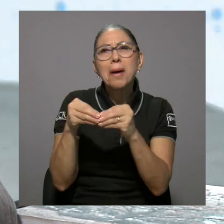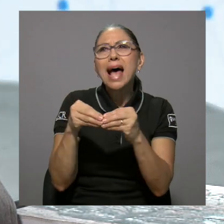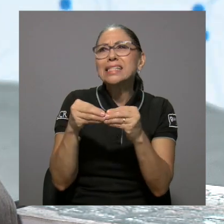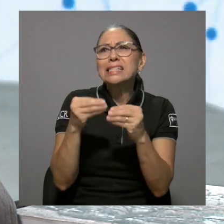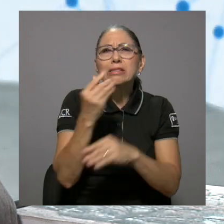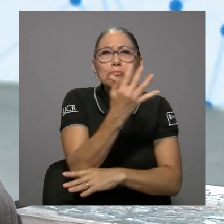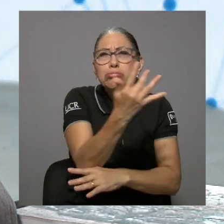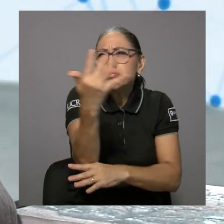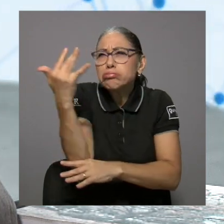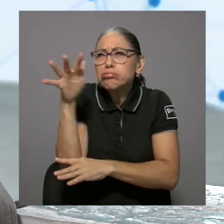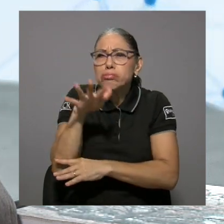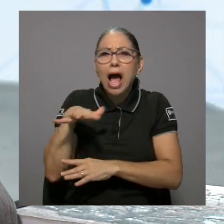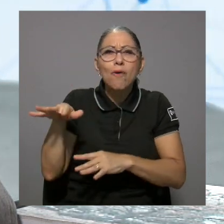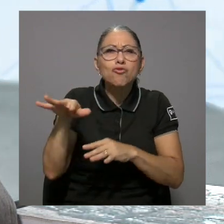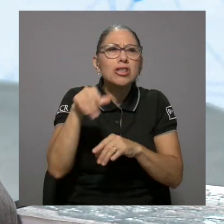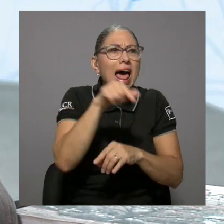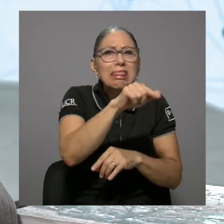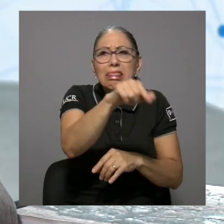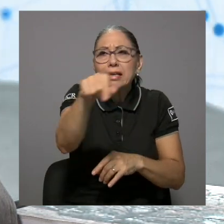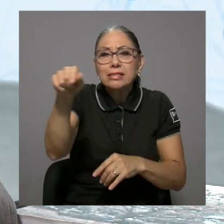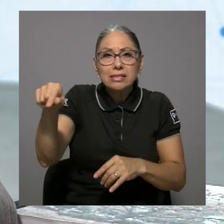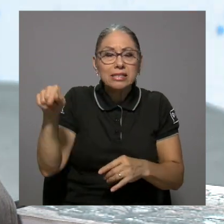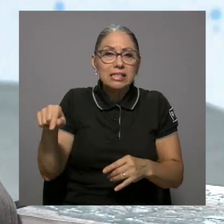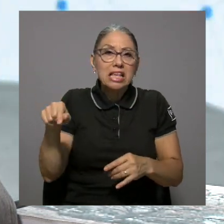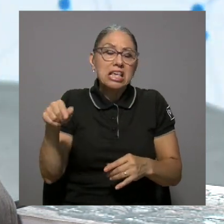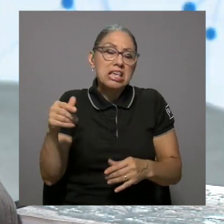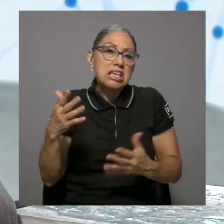más abundantes, y que si